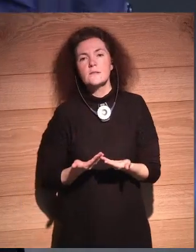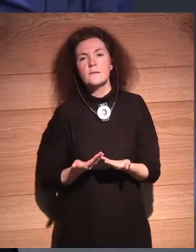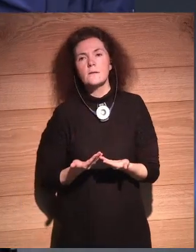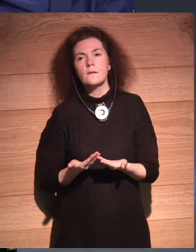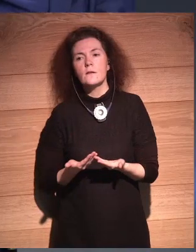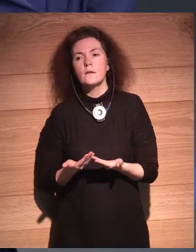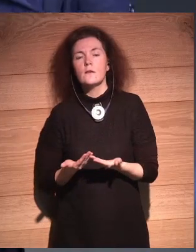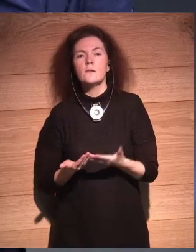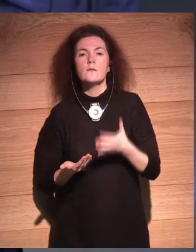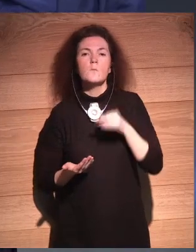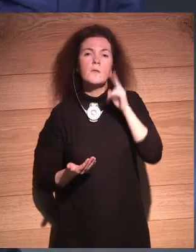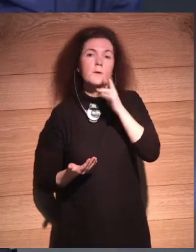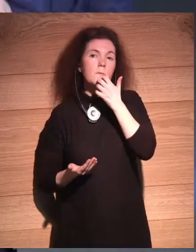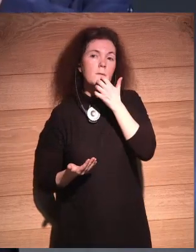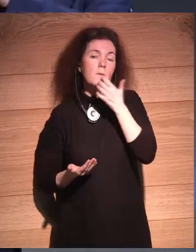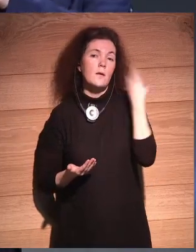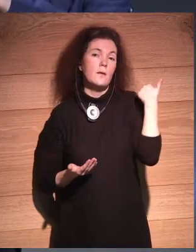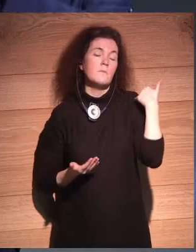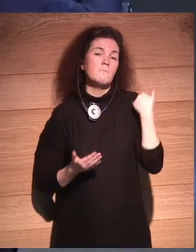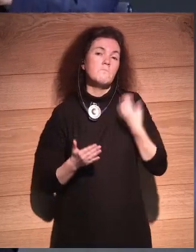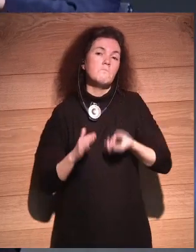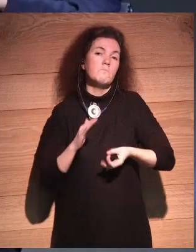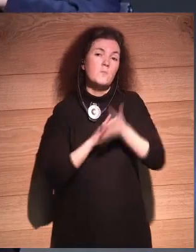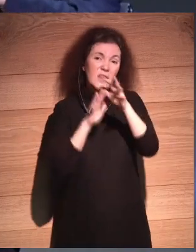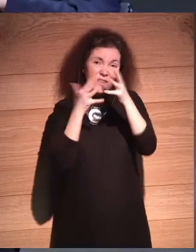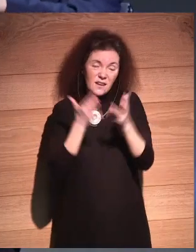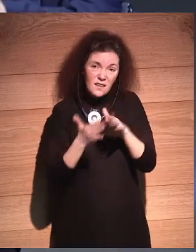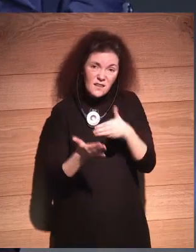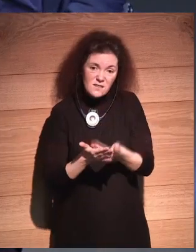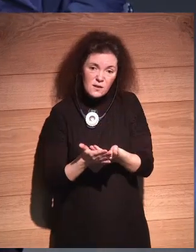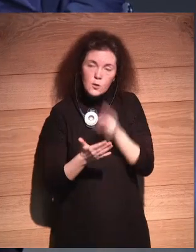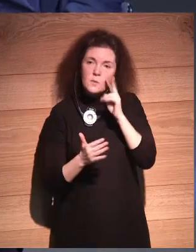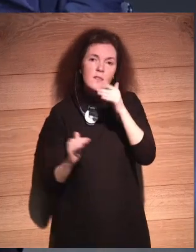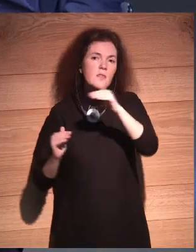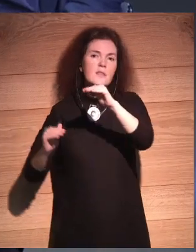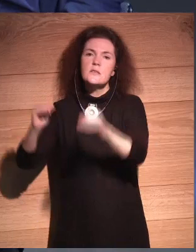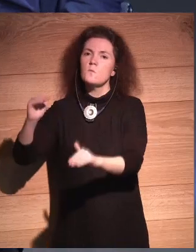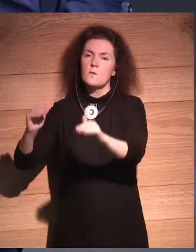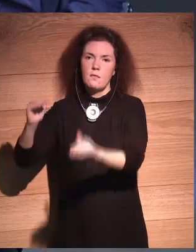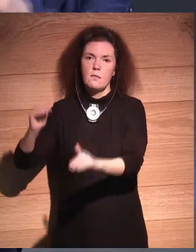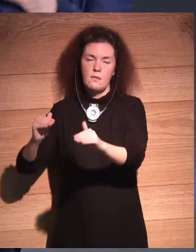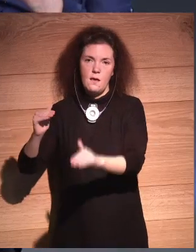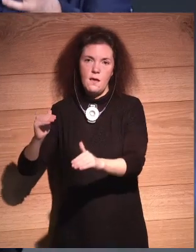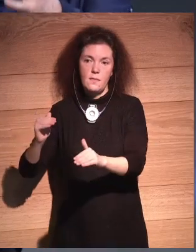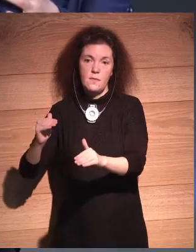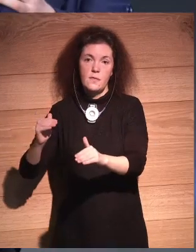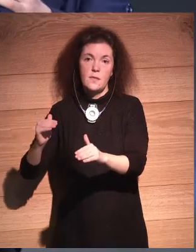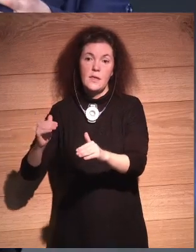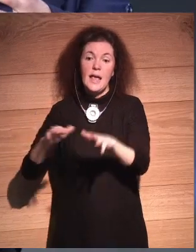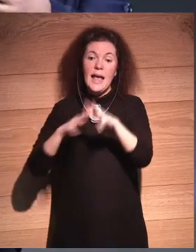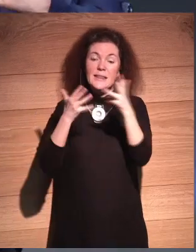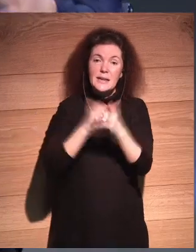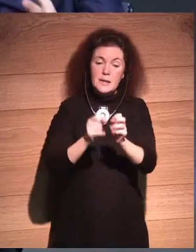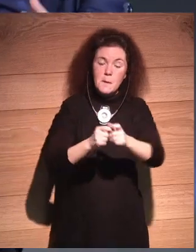lo podemos ver, por ejemplo, desde que ha aparecido Internet, la desigualdad, según ha aumentado Internet,